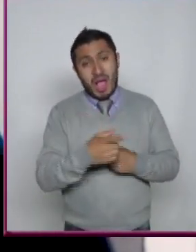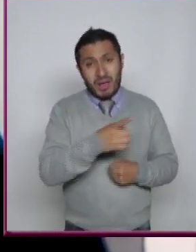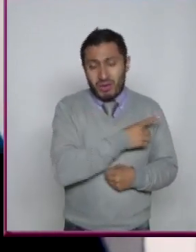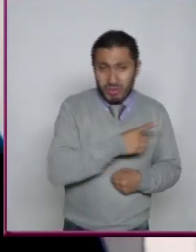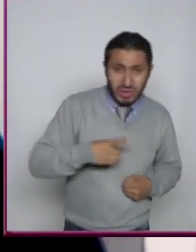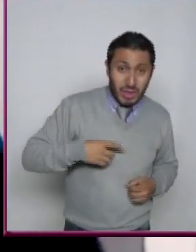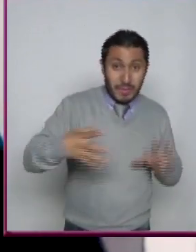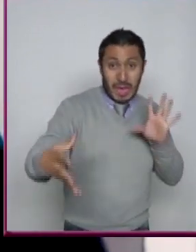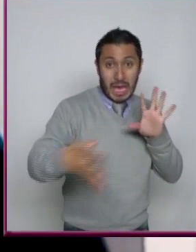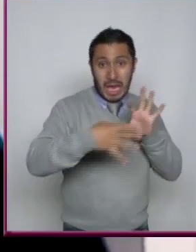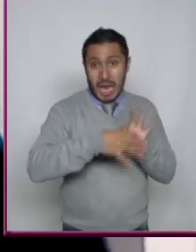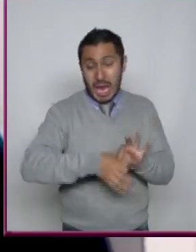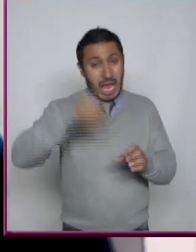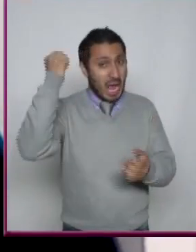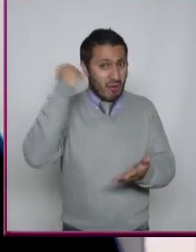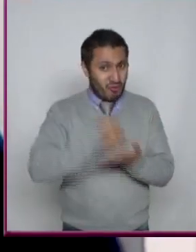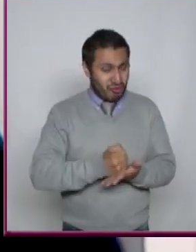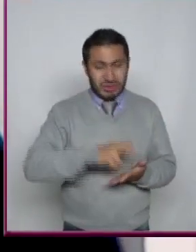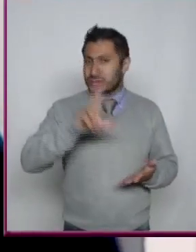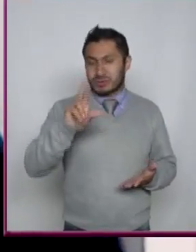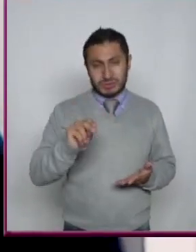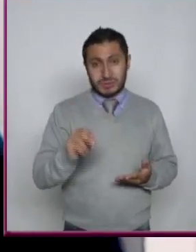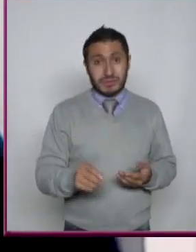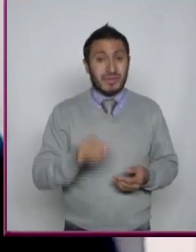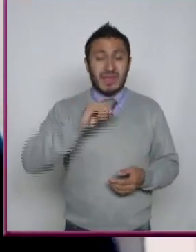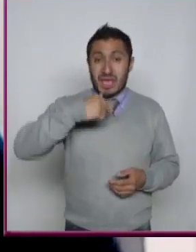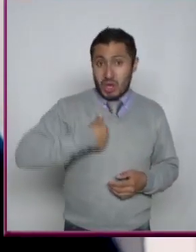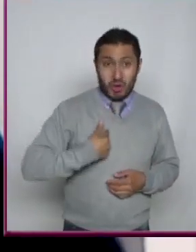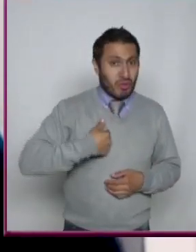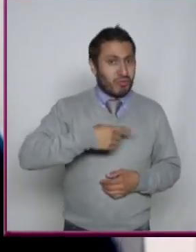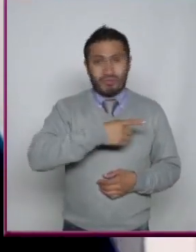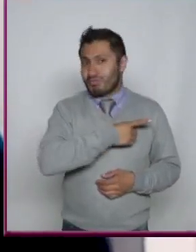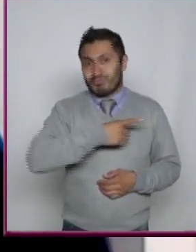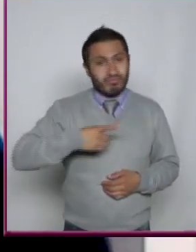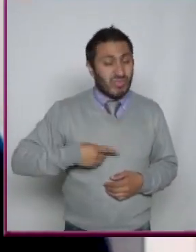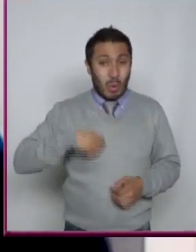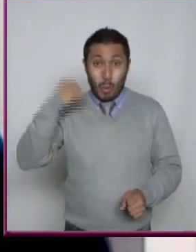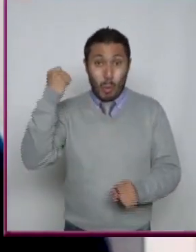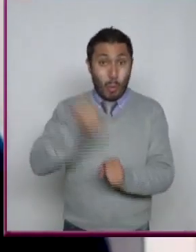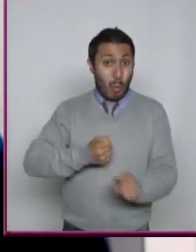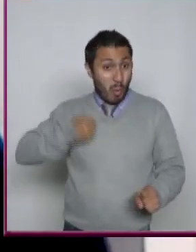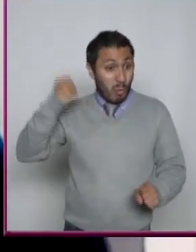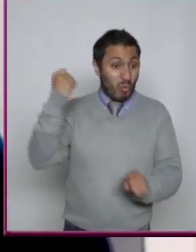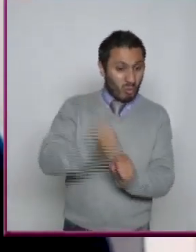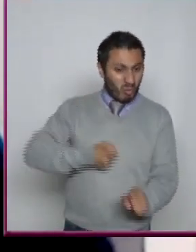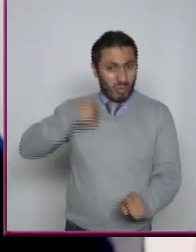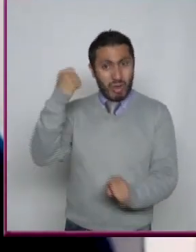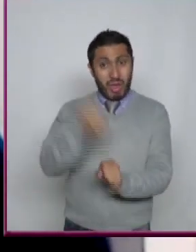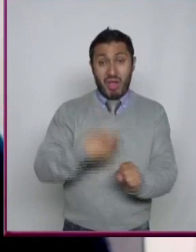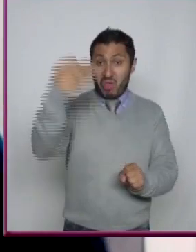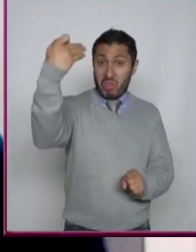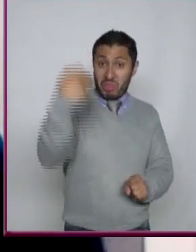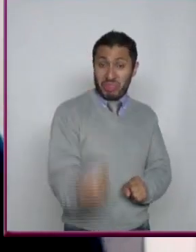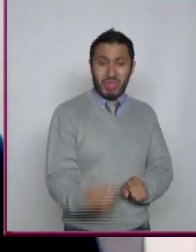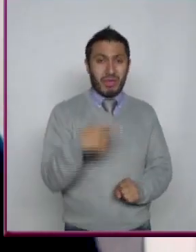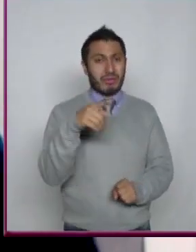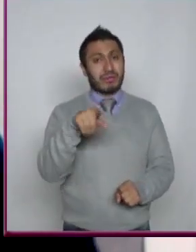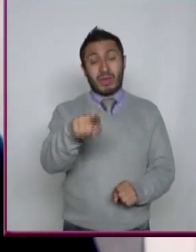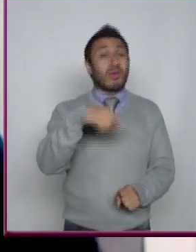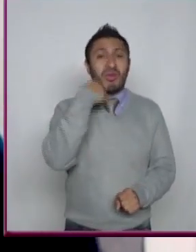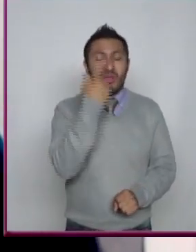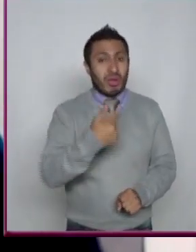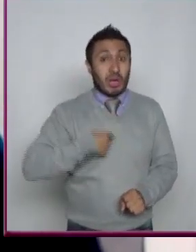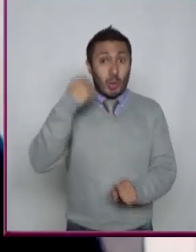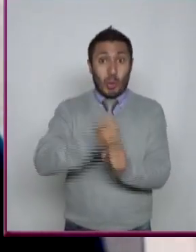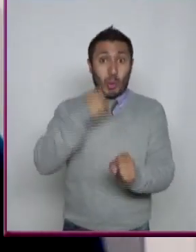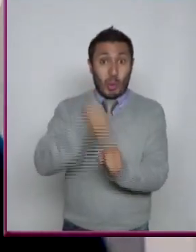pasar entre tú y yo. Y por ningún motivo deberíamos de forzar a nadie a hacer nada que no quiera en nombre del